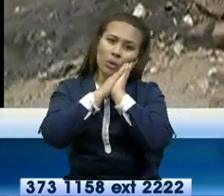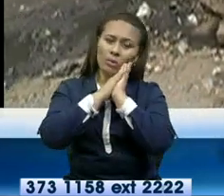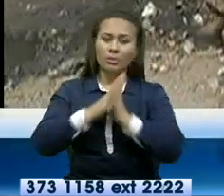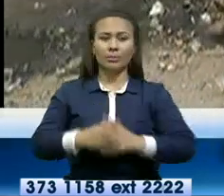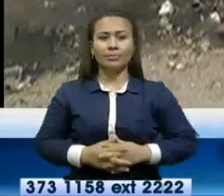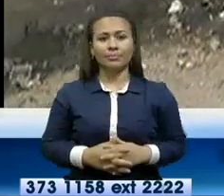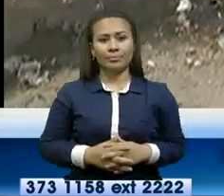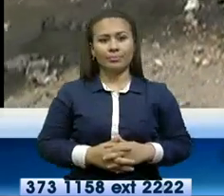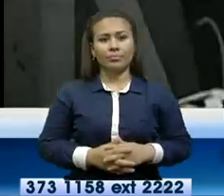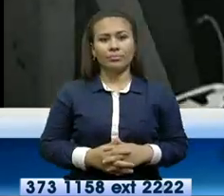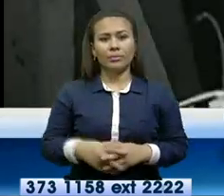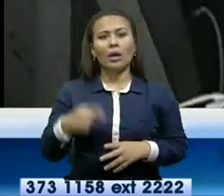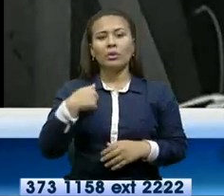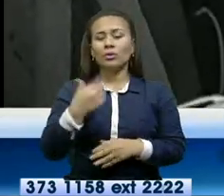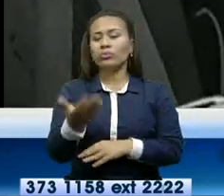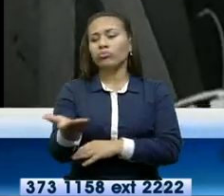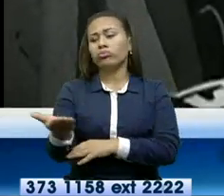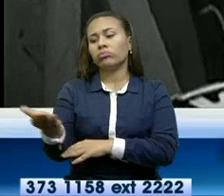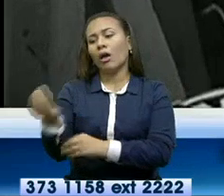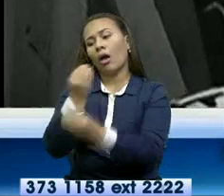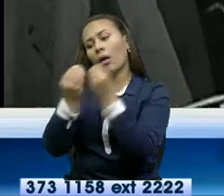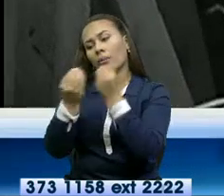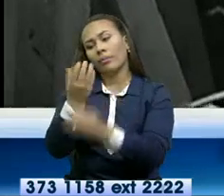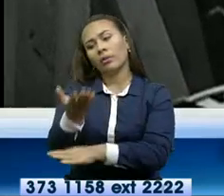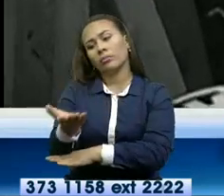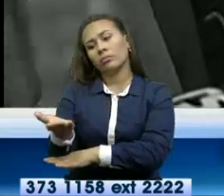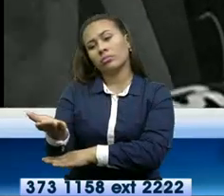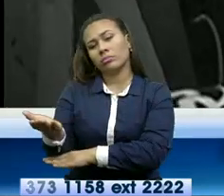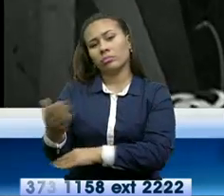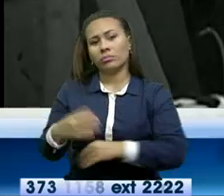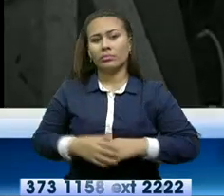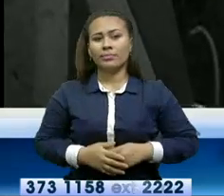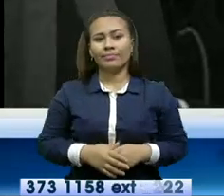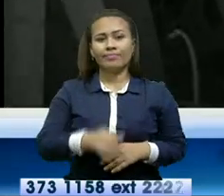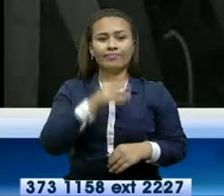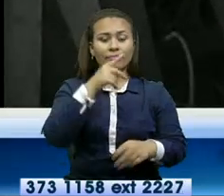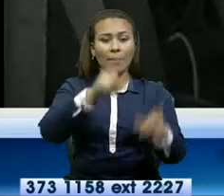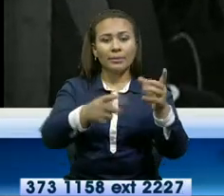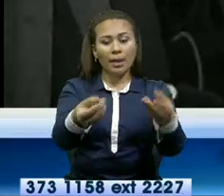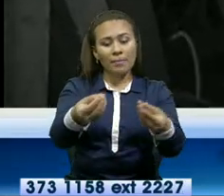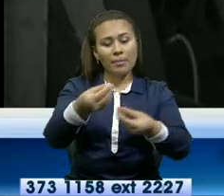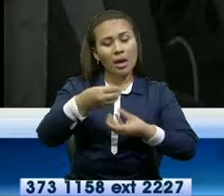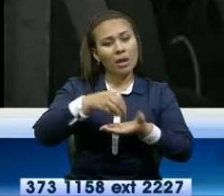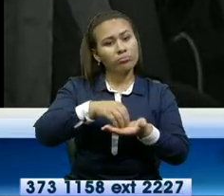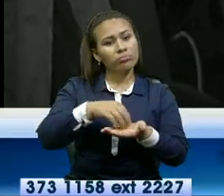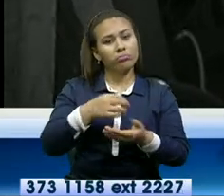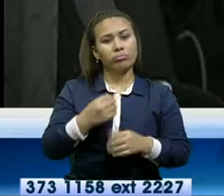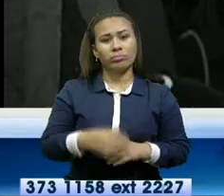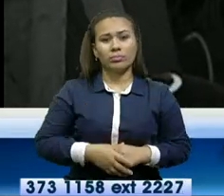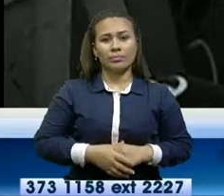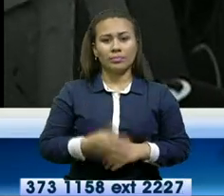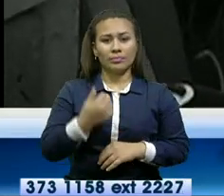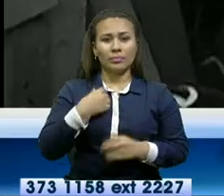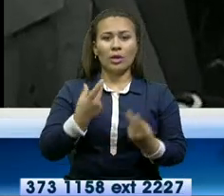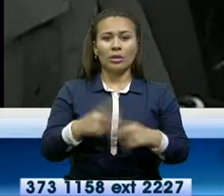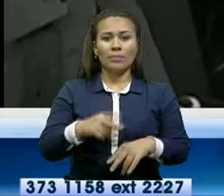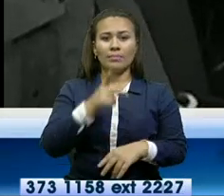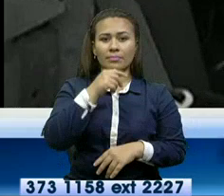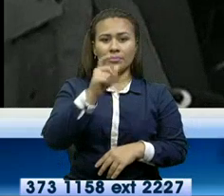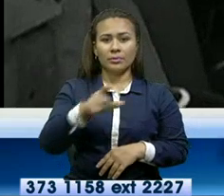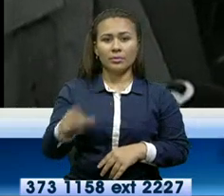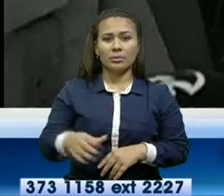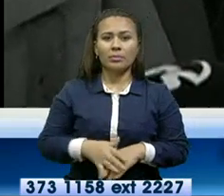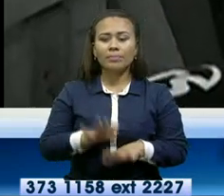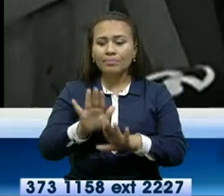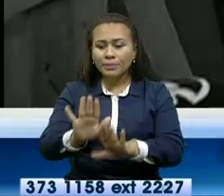Por ahí pido comida. Pide comida. Por ahí puede caridad me regala. Yo te me pongo y a la gente dice, no, yo era abuelito.